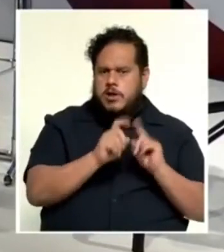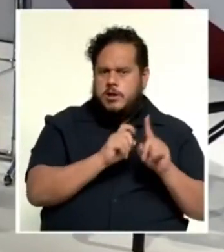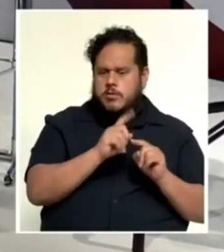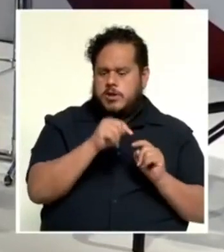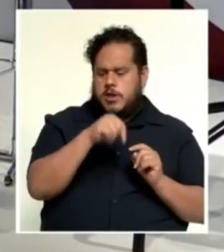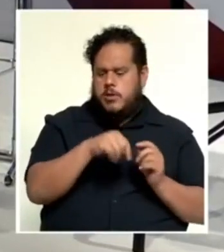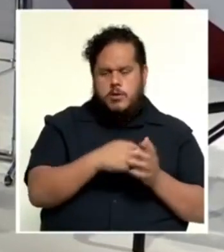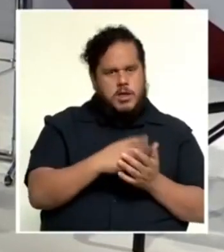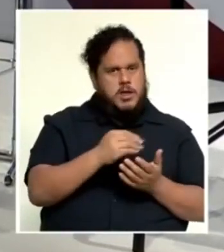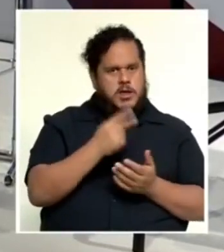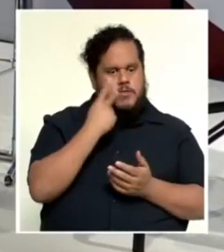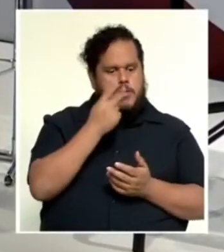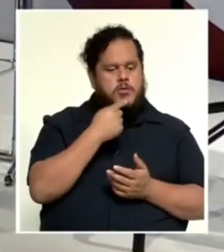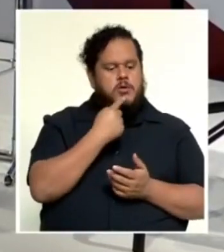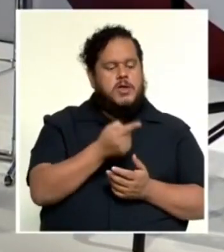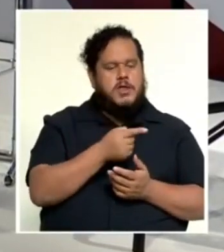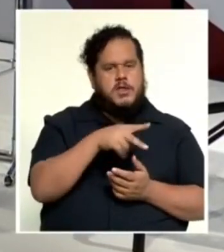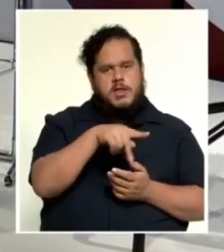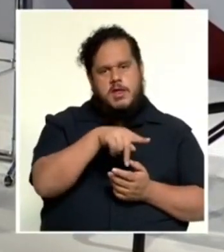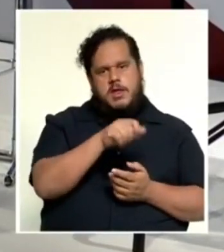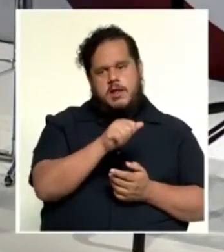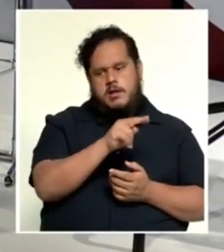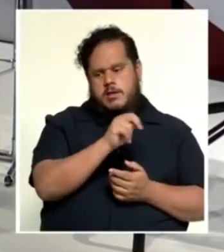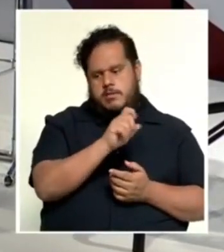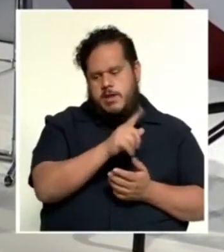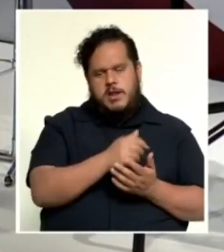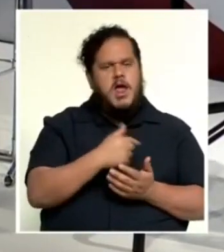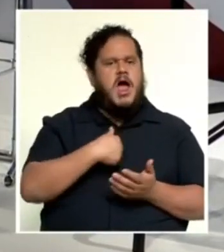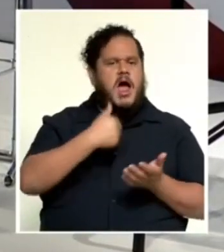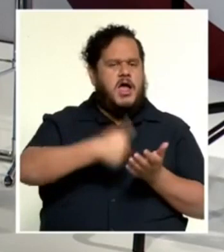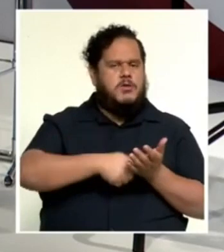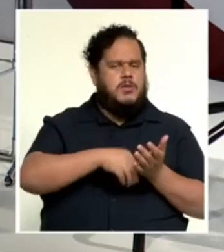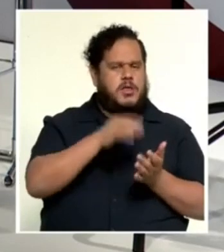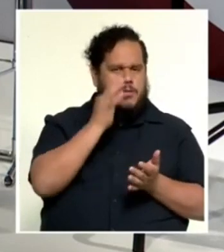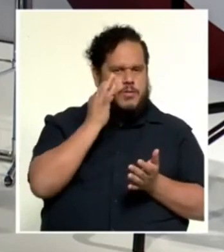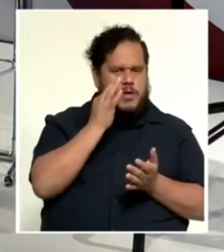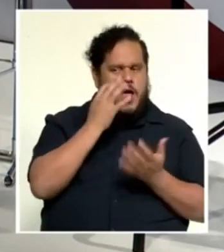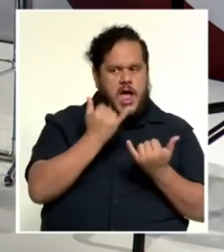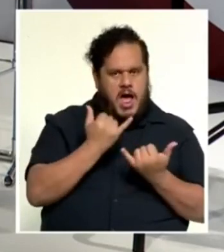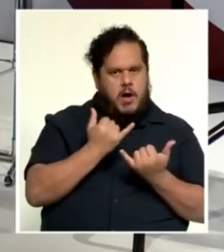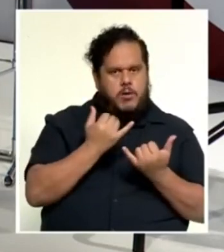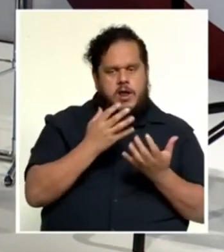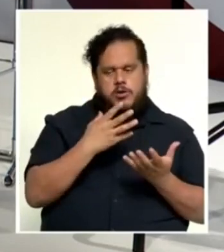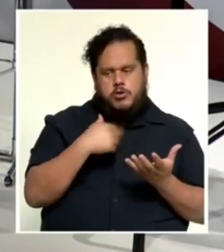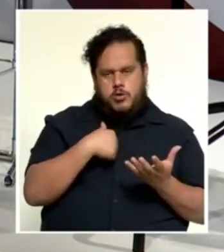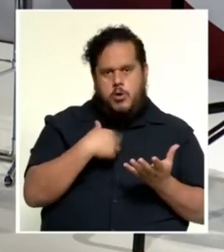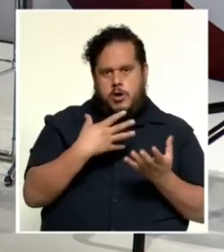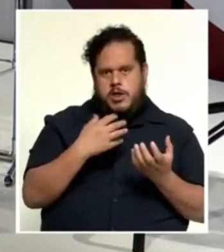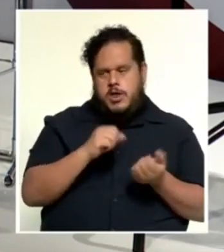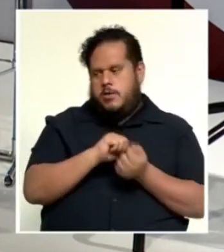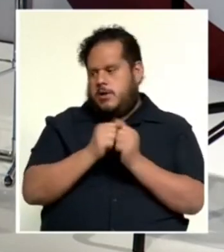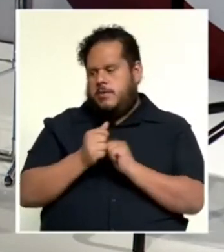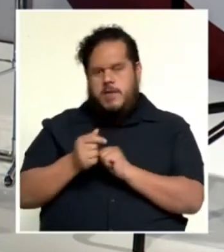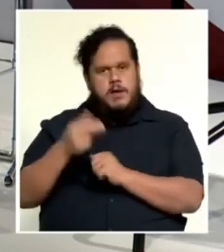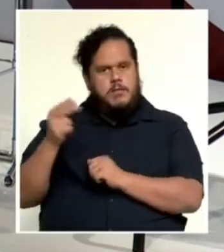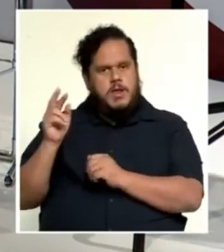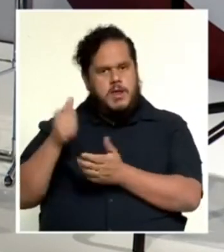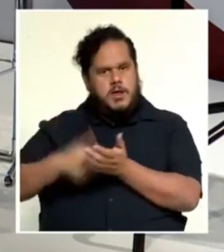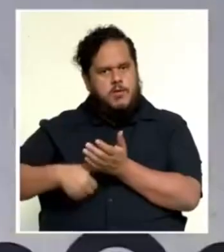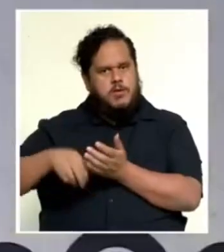hoy y vemos lo que dice el panel, es que yo voté por Figueres y ahora quiero votar por Chávez y hago lo que me da la